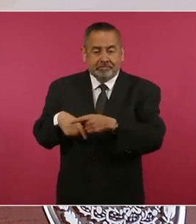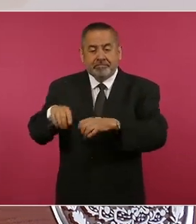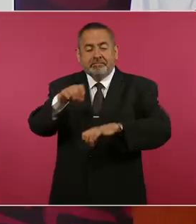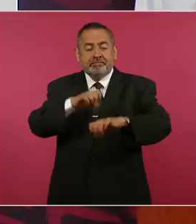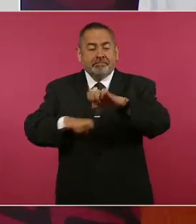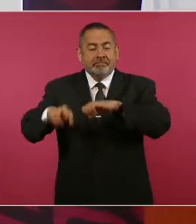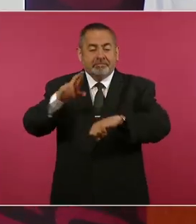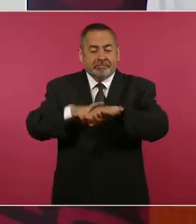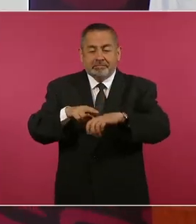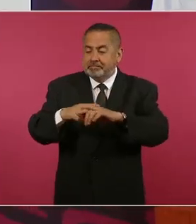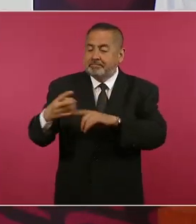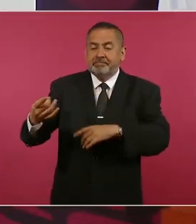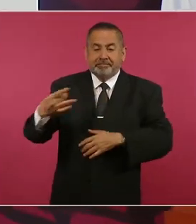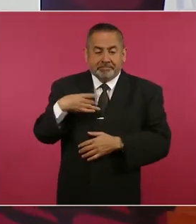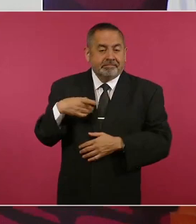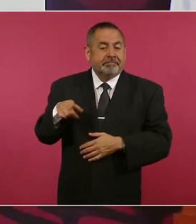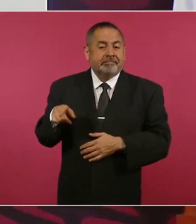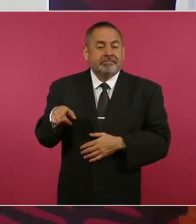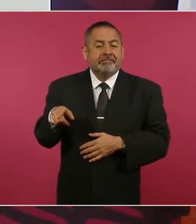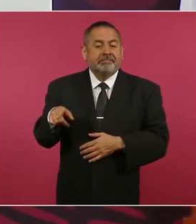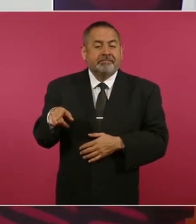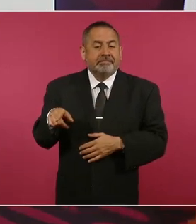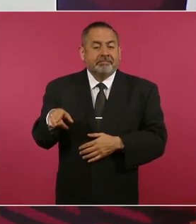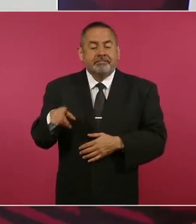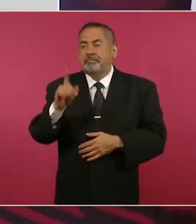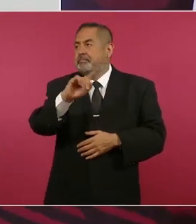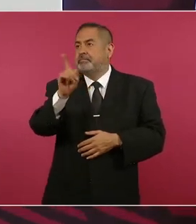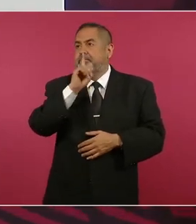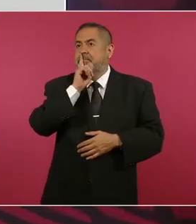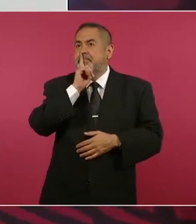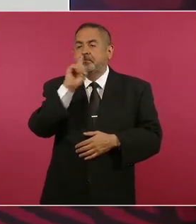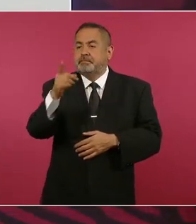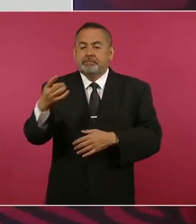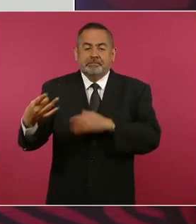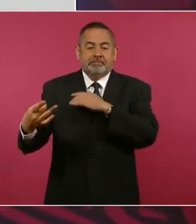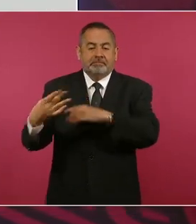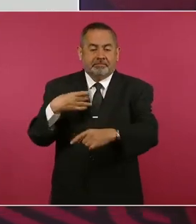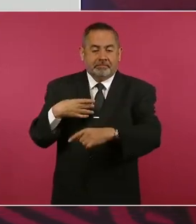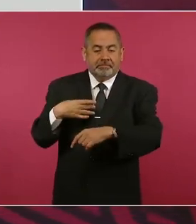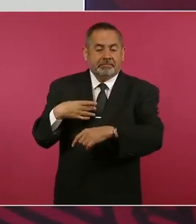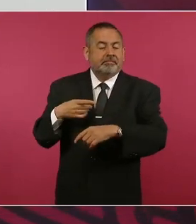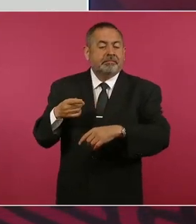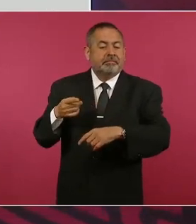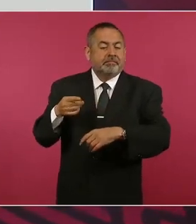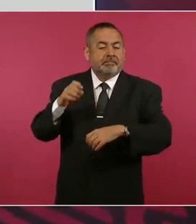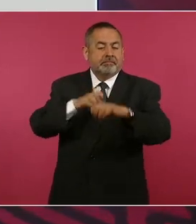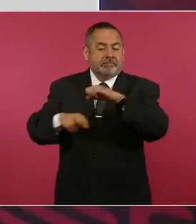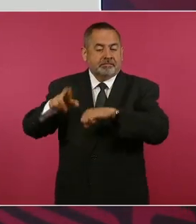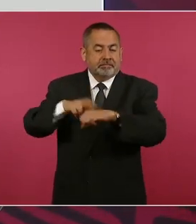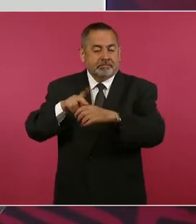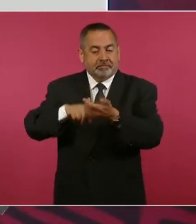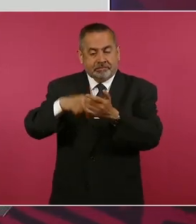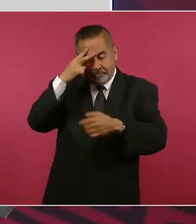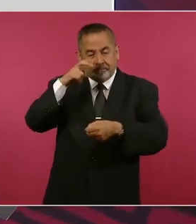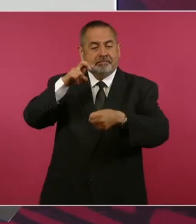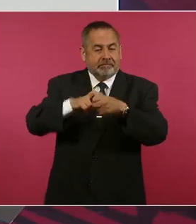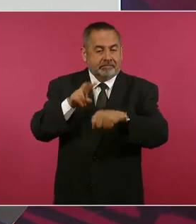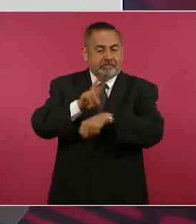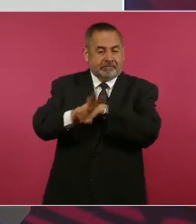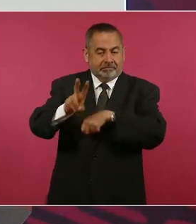embajador. ¿Quién? Me la mandó el embajador de México en